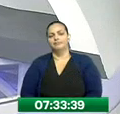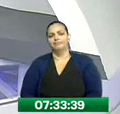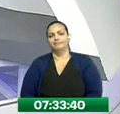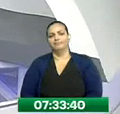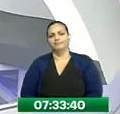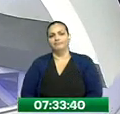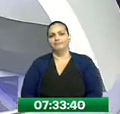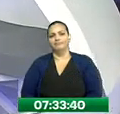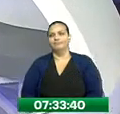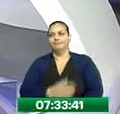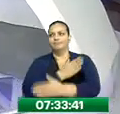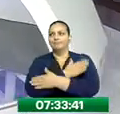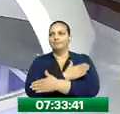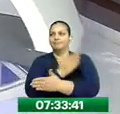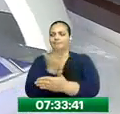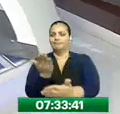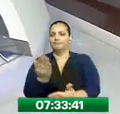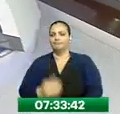Bien.